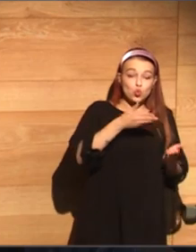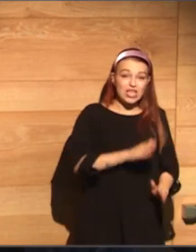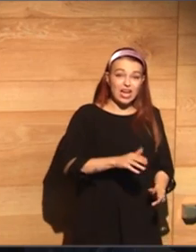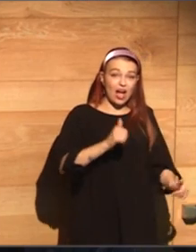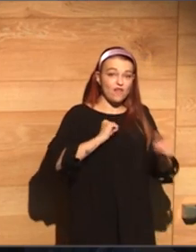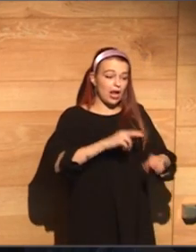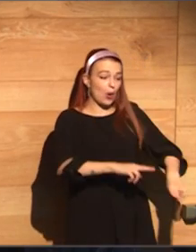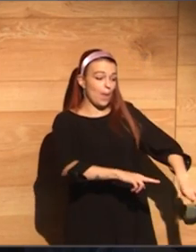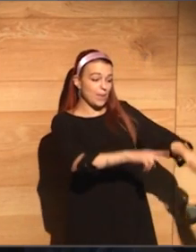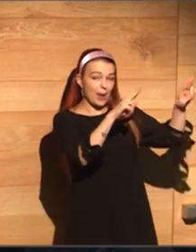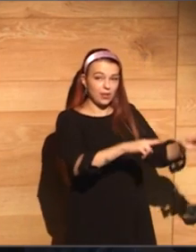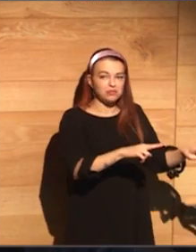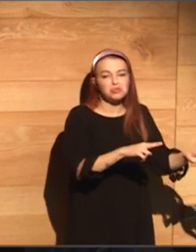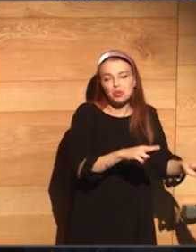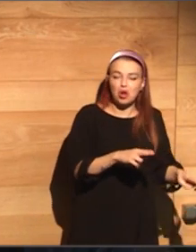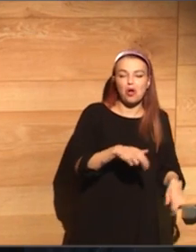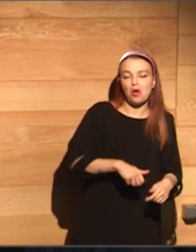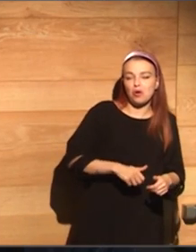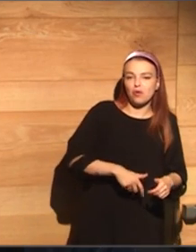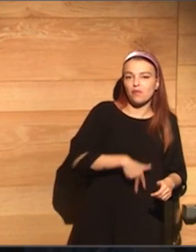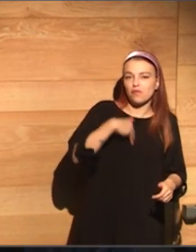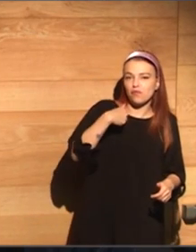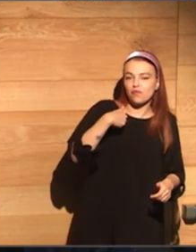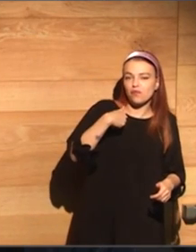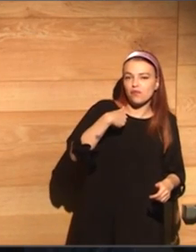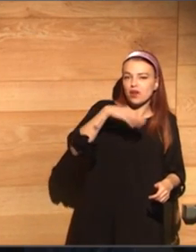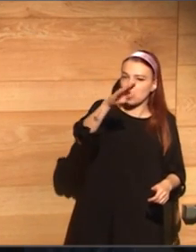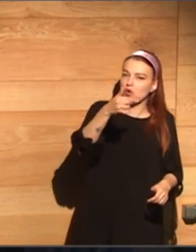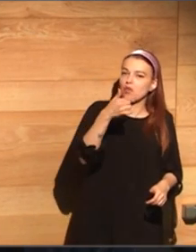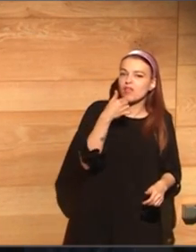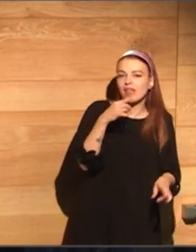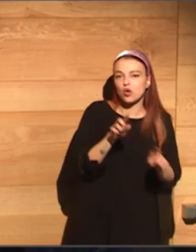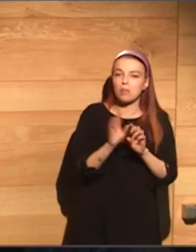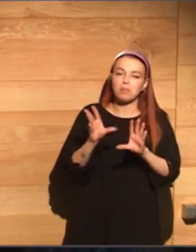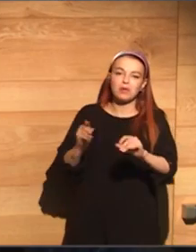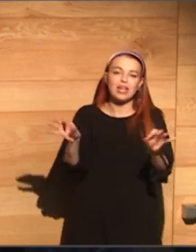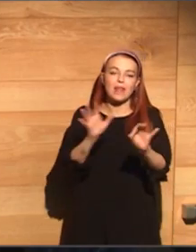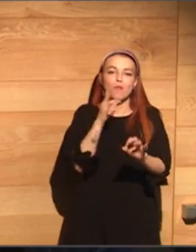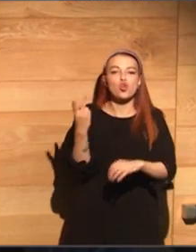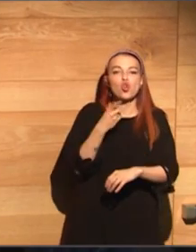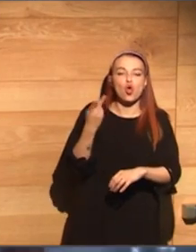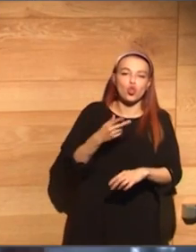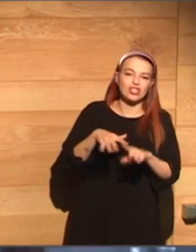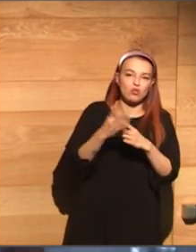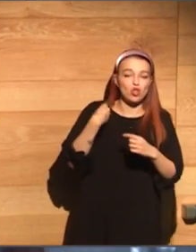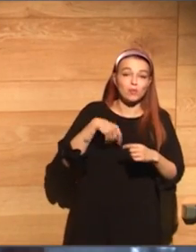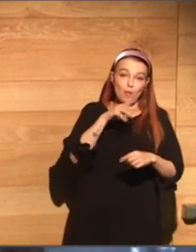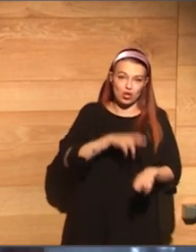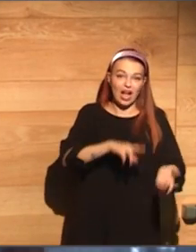entre cazadores y que entre cazadores esas cosas no se recriminaban. Pero hay que aclarar en qué punto de la anatomía